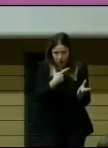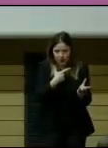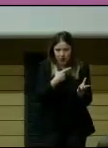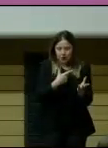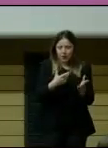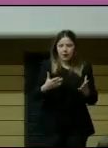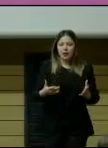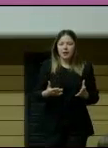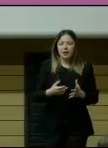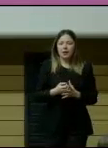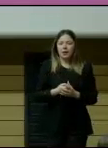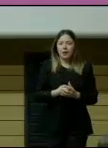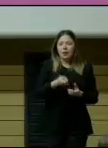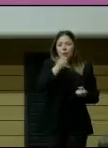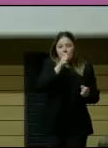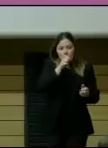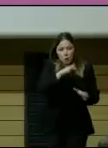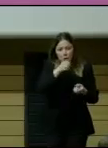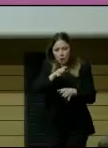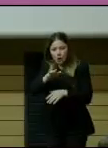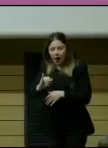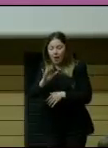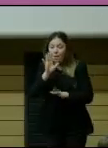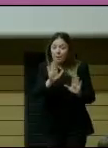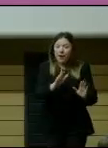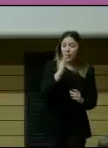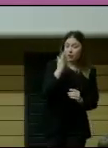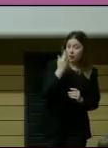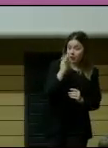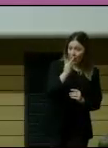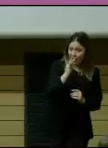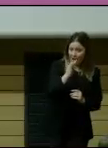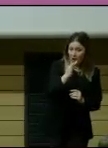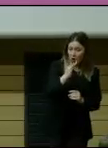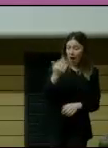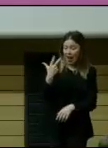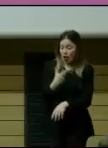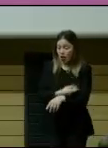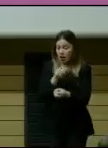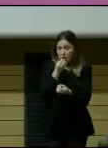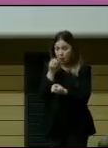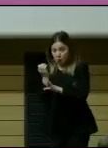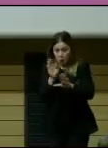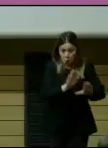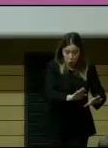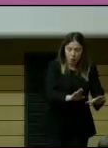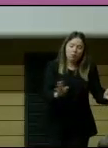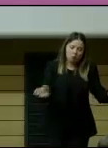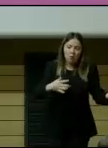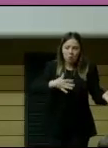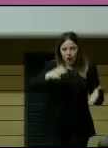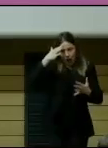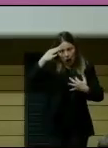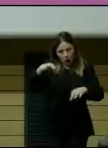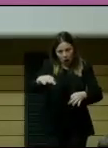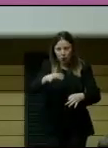drogas está llena de este tipo de sustituciones. Por tanto, que el fentanilo sustituyese a la heroína podía parecer bastante lógico